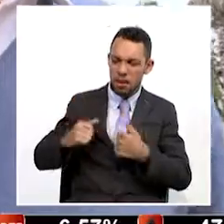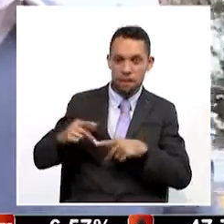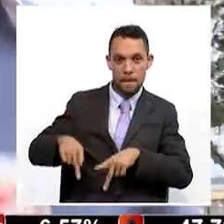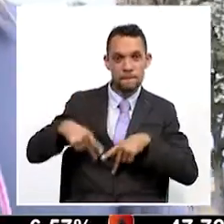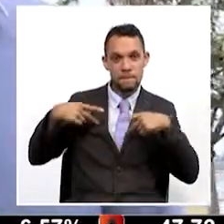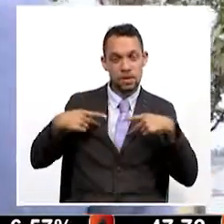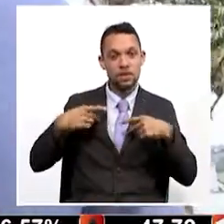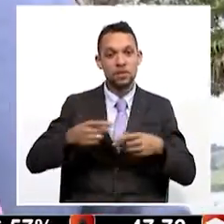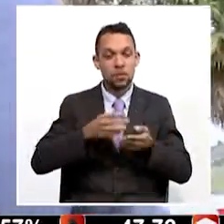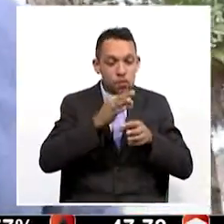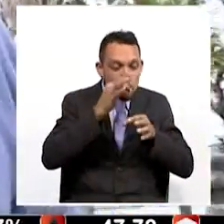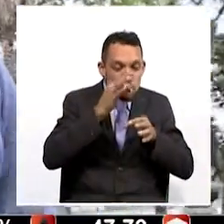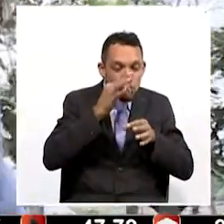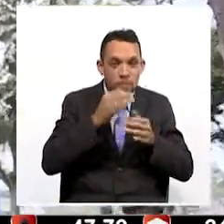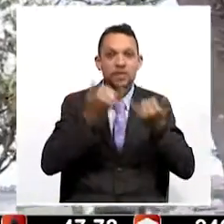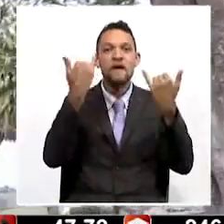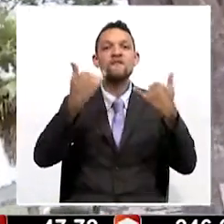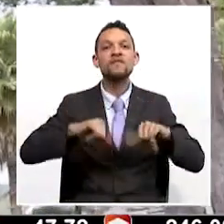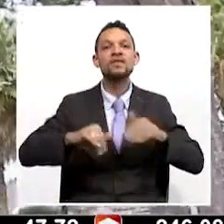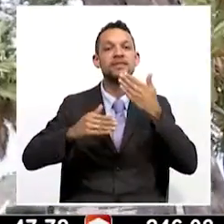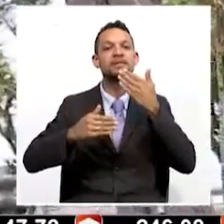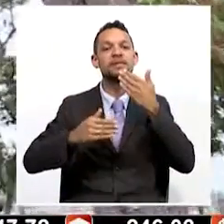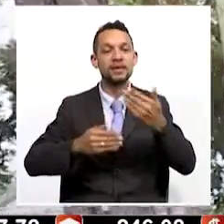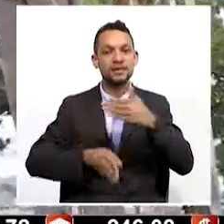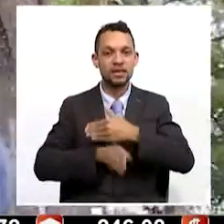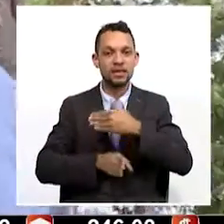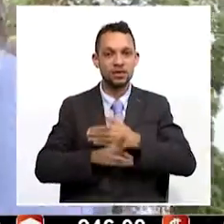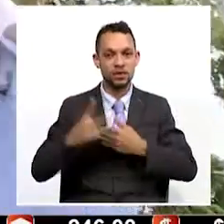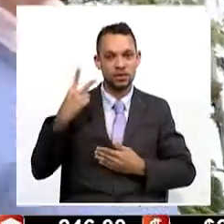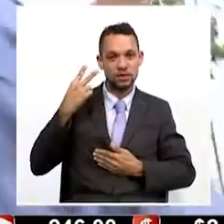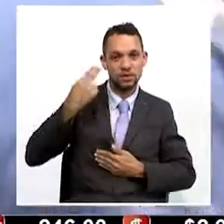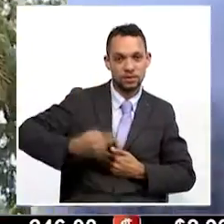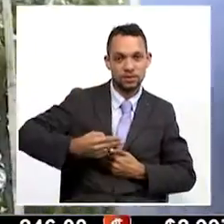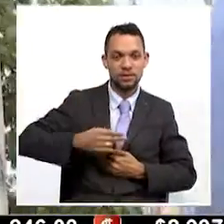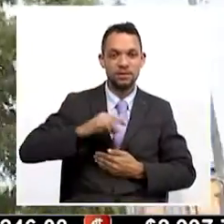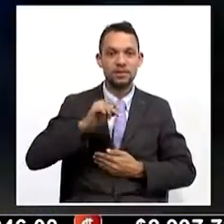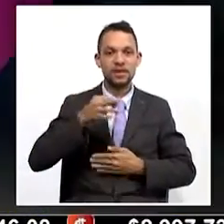esta forcha yo me despido en esta información. En Crónicas Telecafé Noticias.